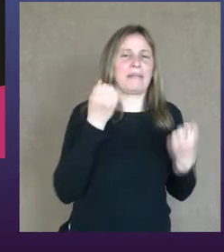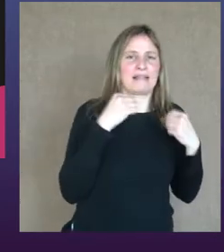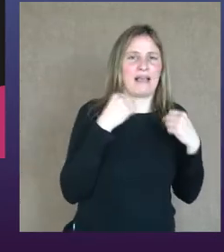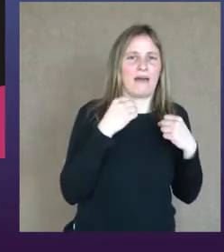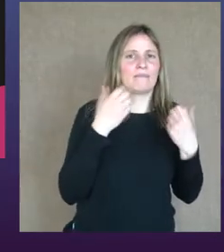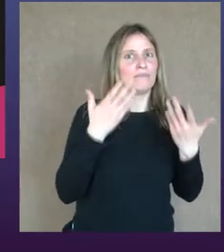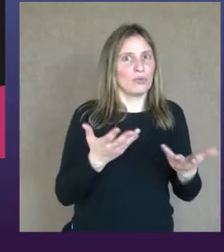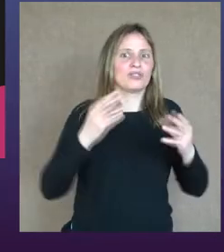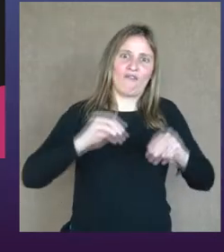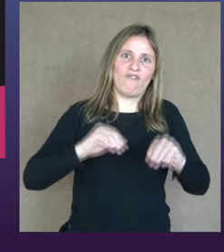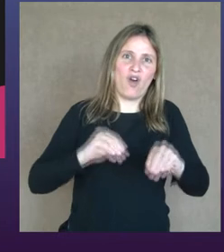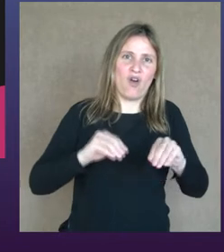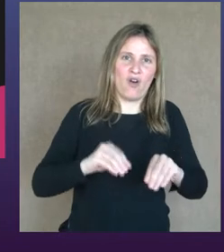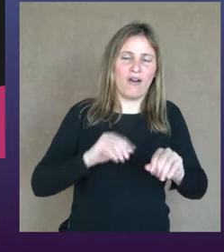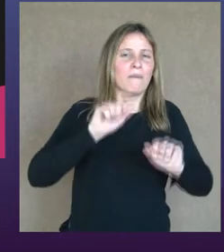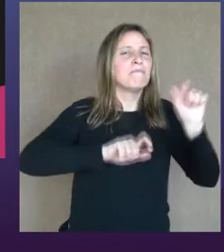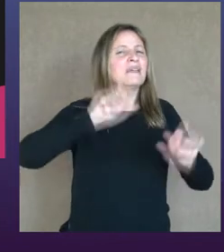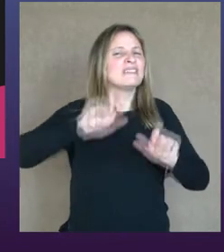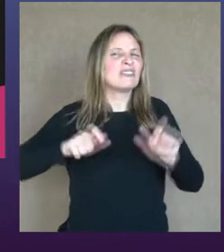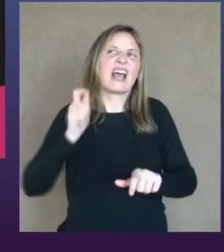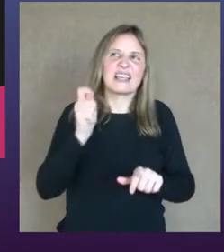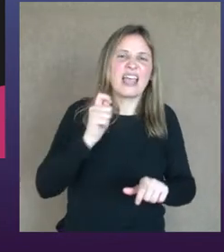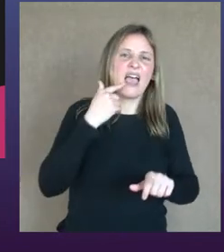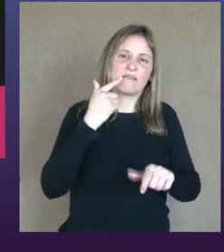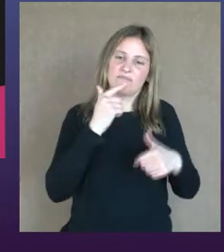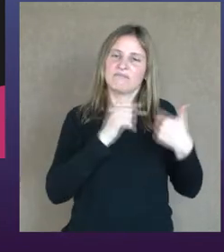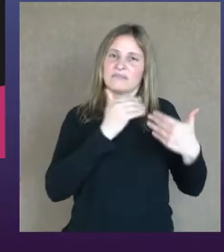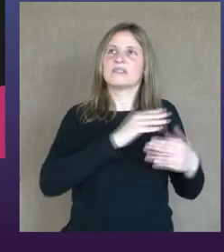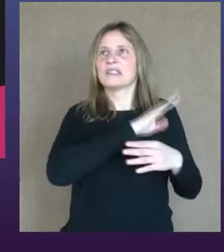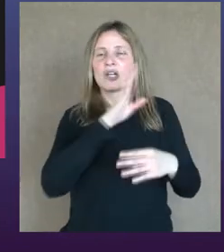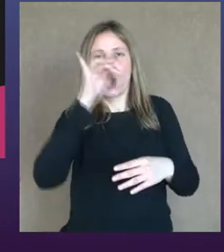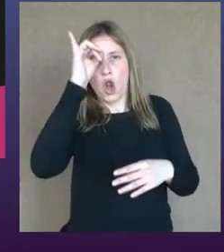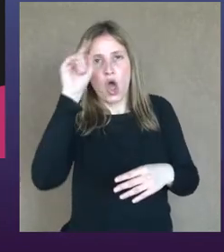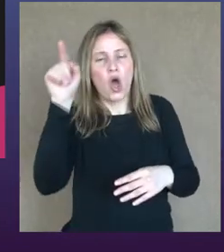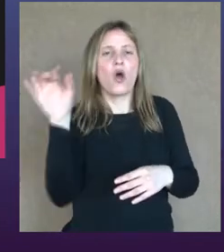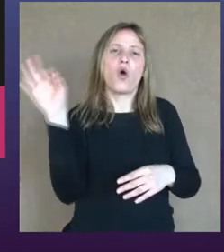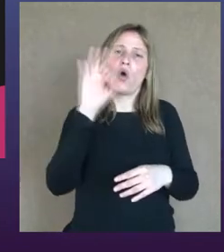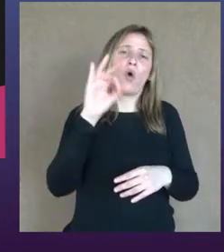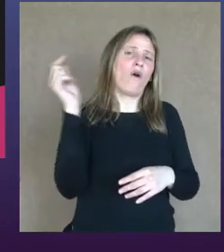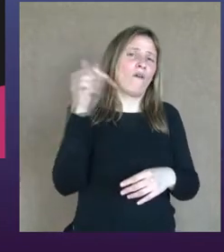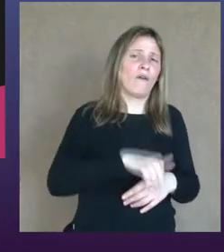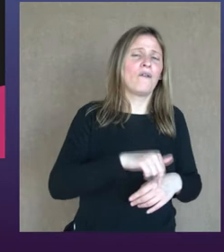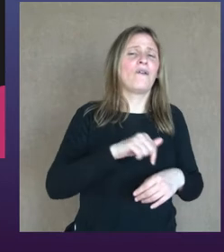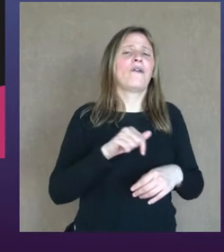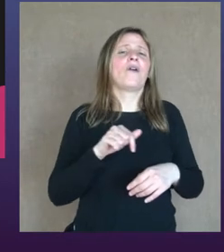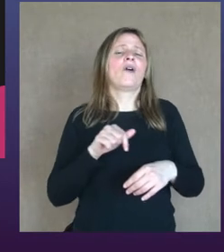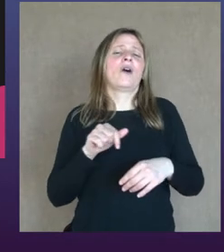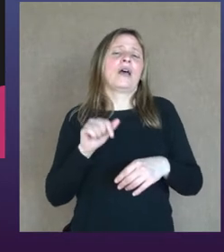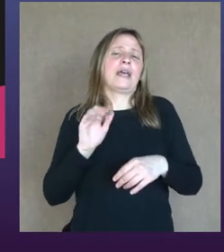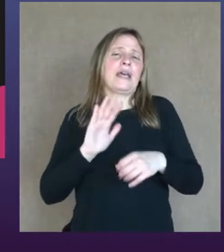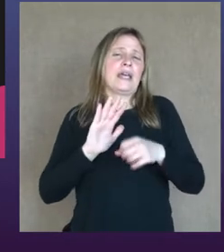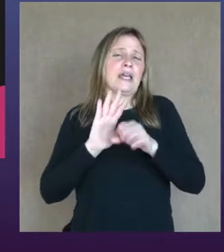que son tan pocos los que realmente llegan a subir al Teatro Colón, o los que vienen acá al Sodre, o los que vienen al